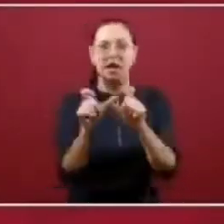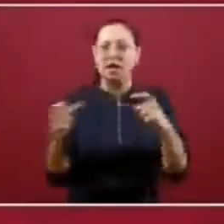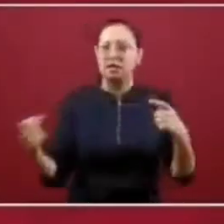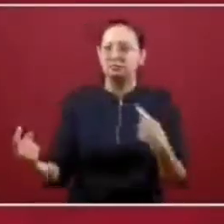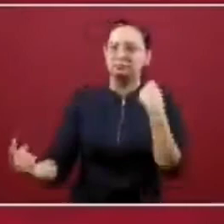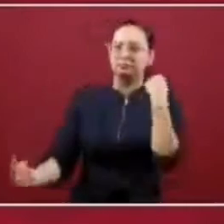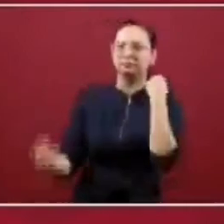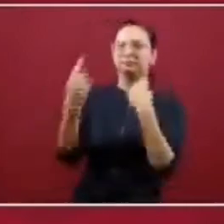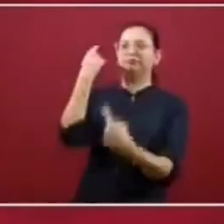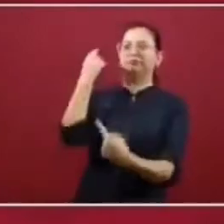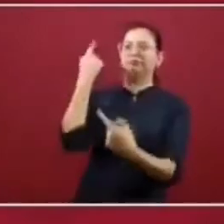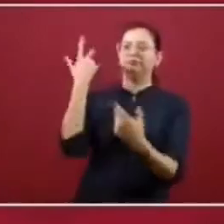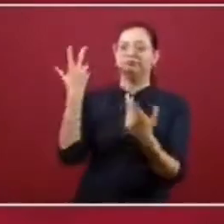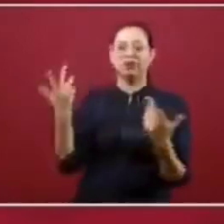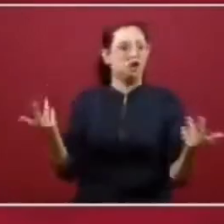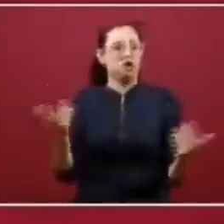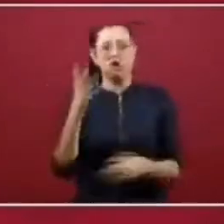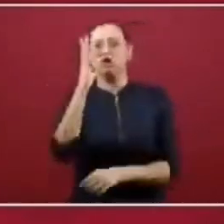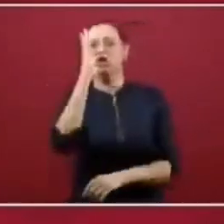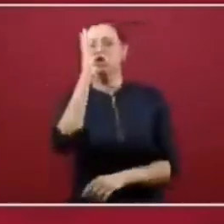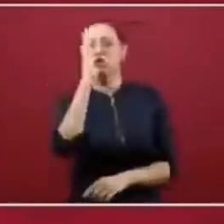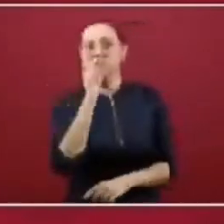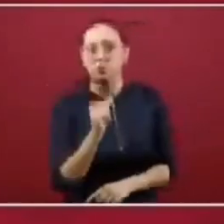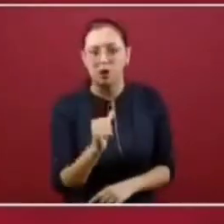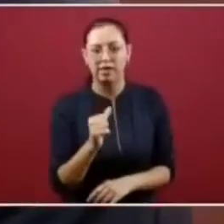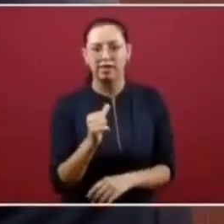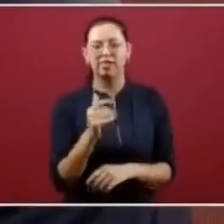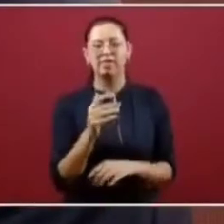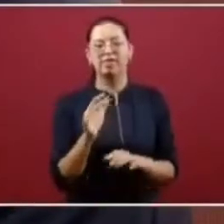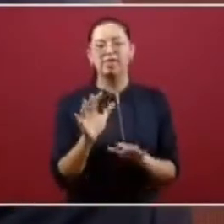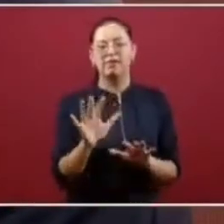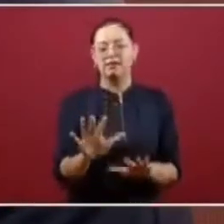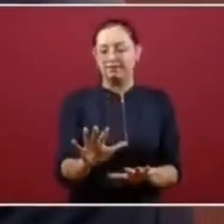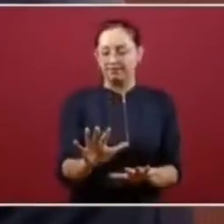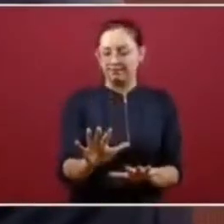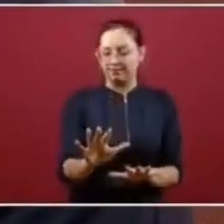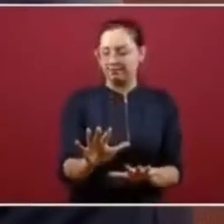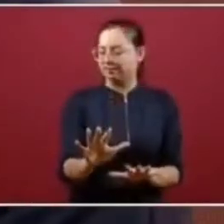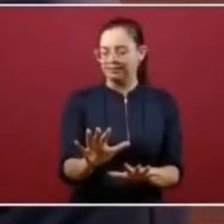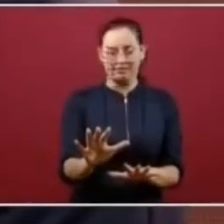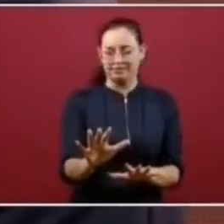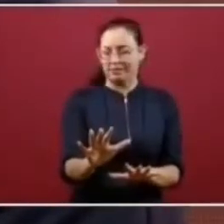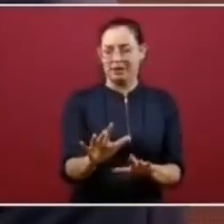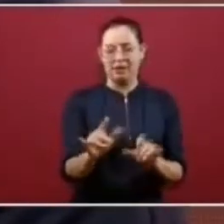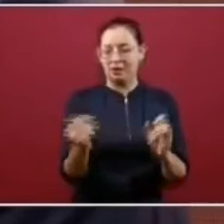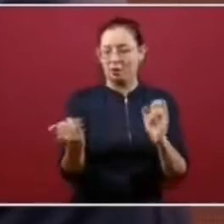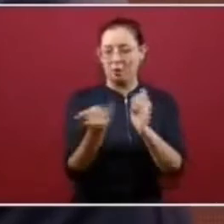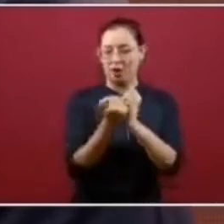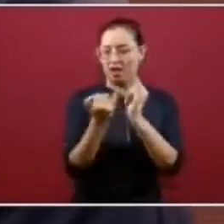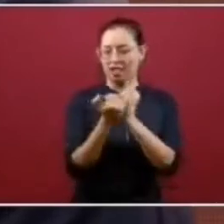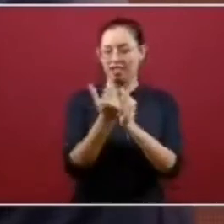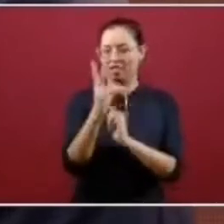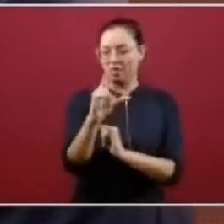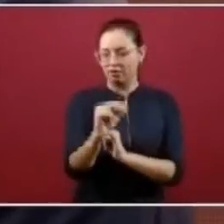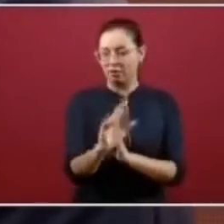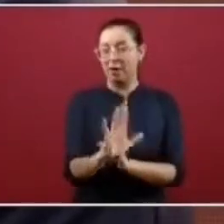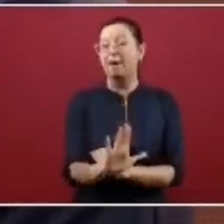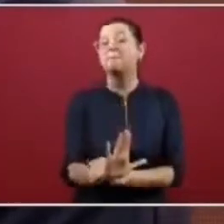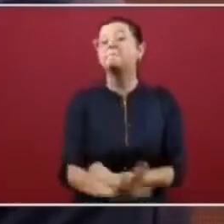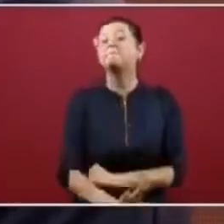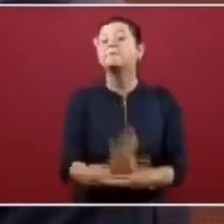refuten diciendo que eso no es posible, pero lo que queremos